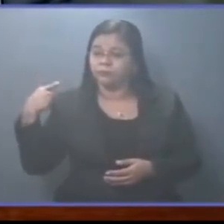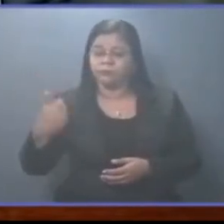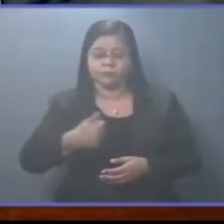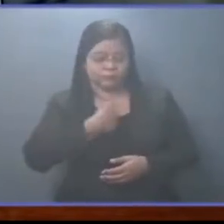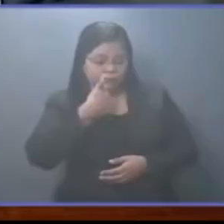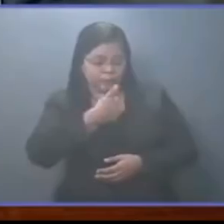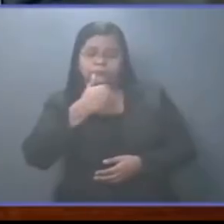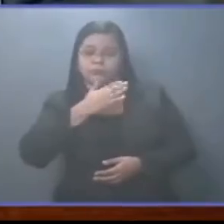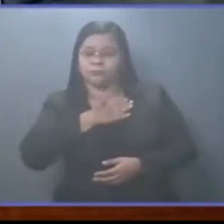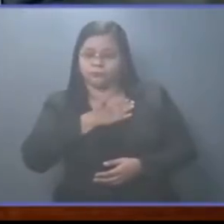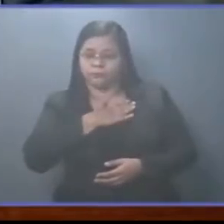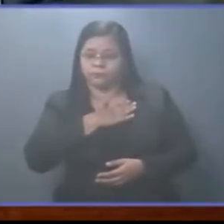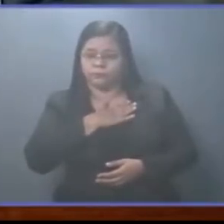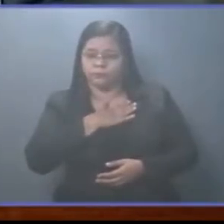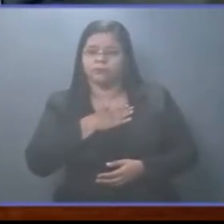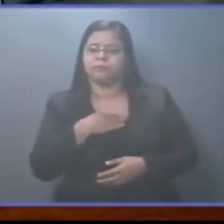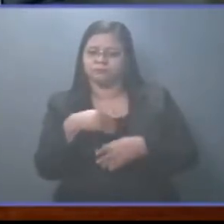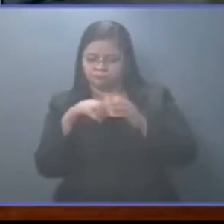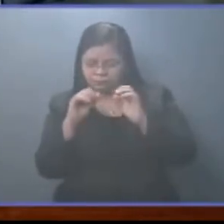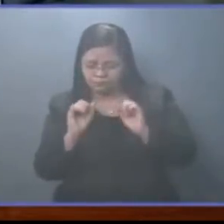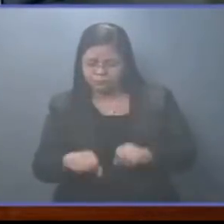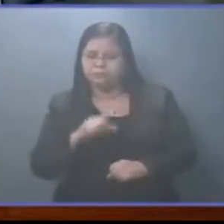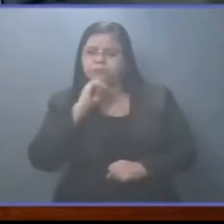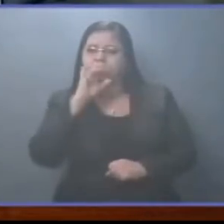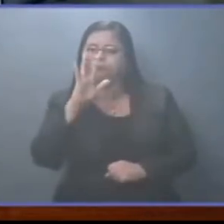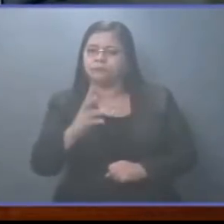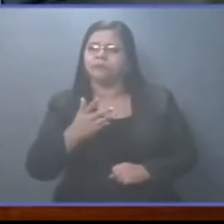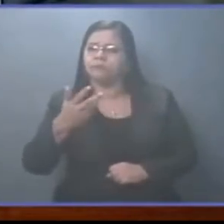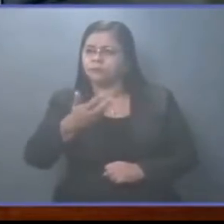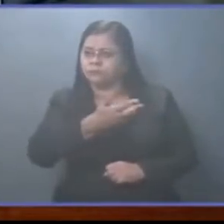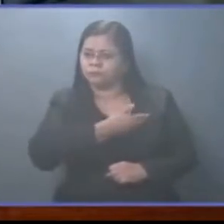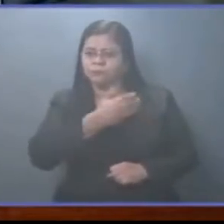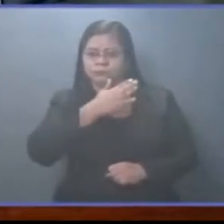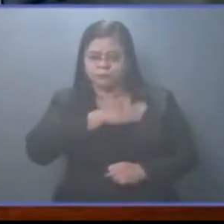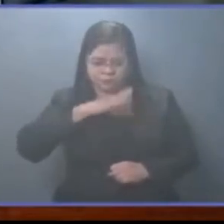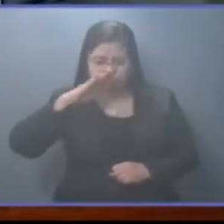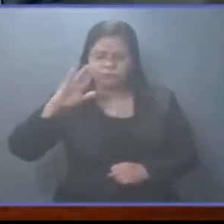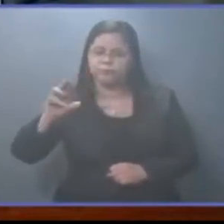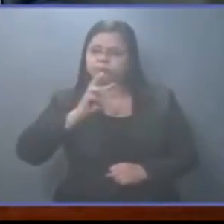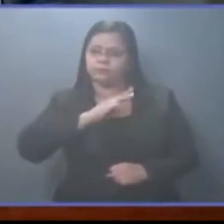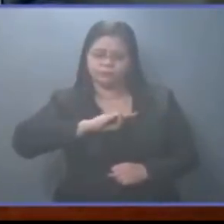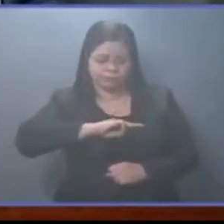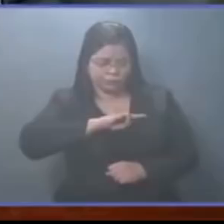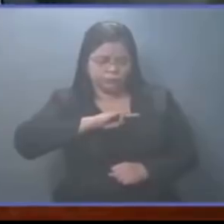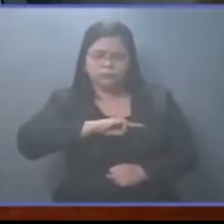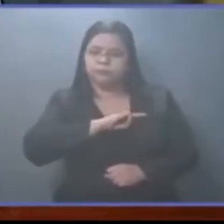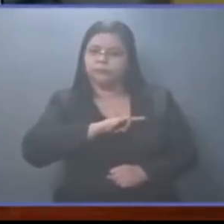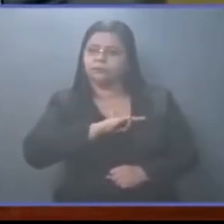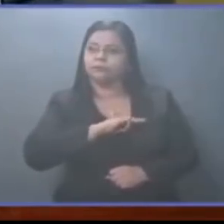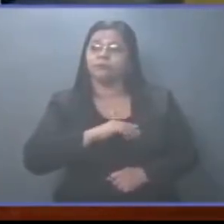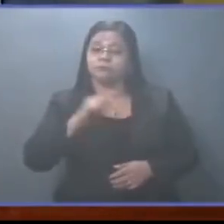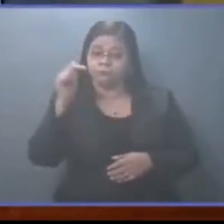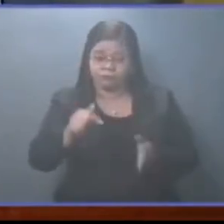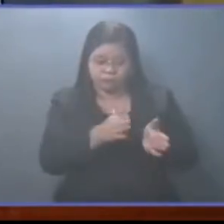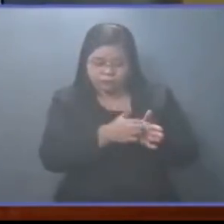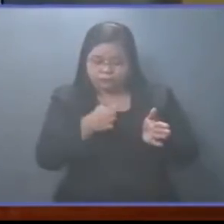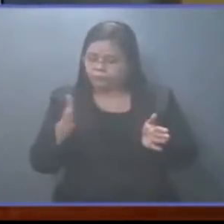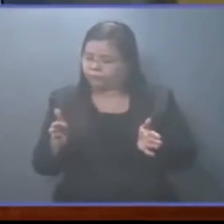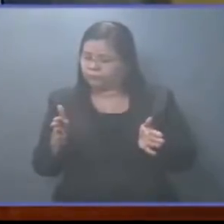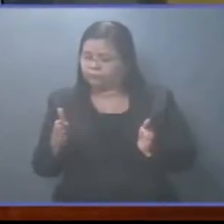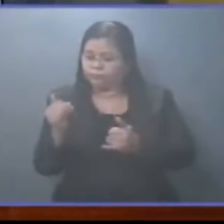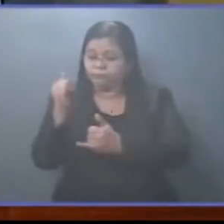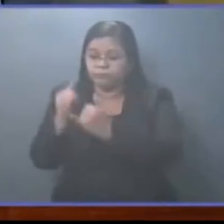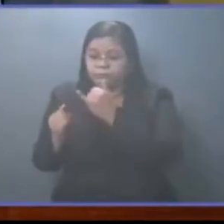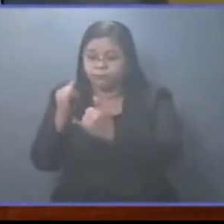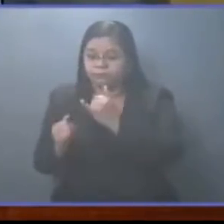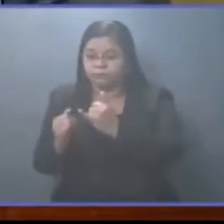propio podemos decirles que hemos cumplido la misión y que esta legislatura grandes